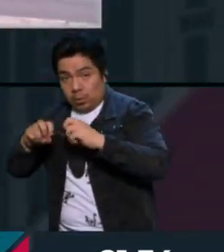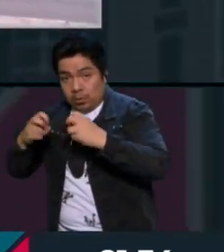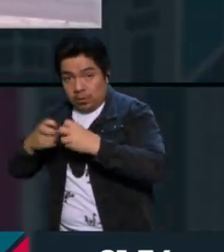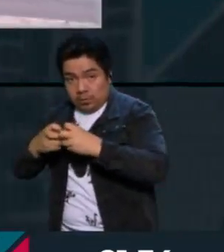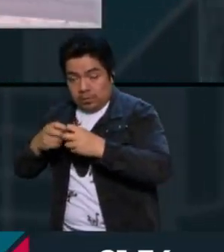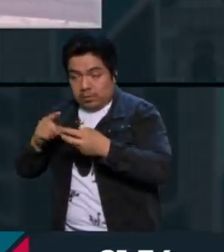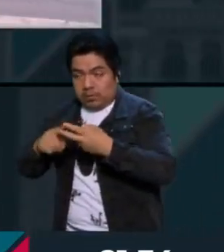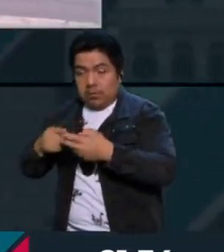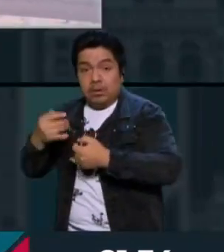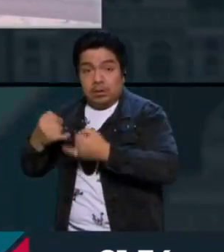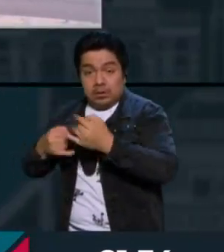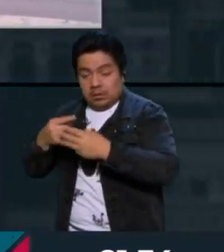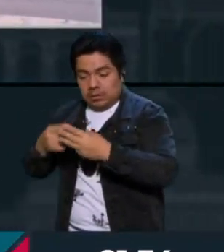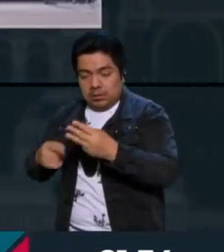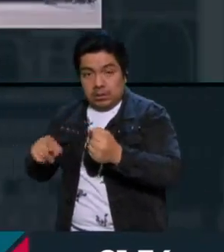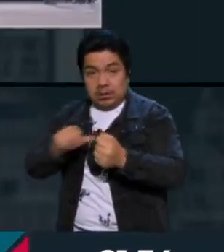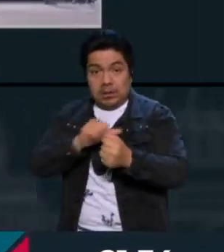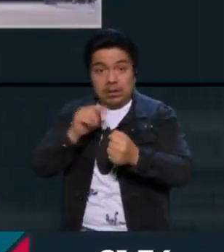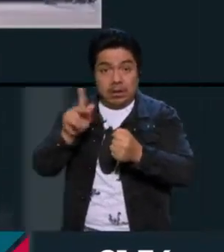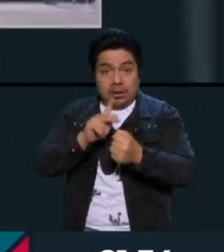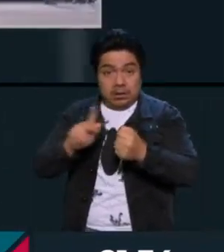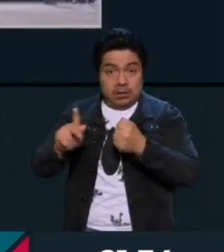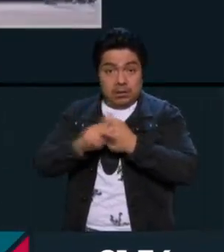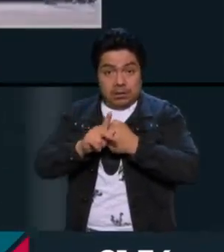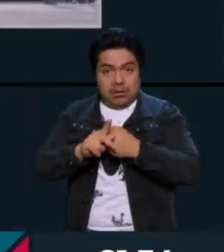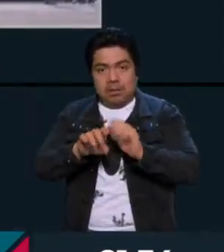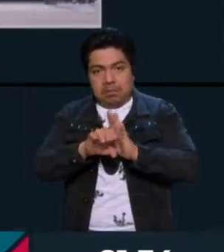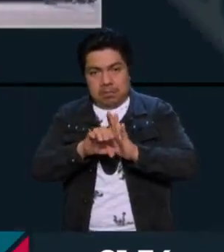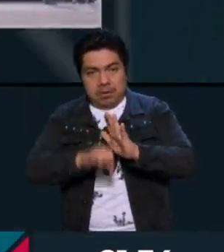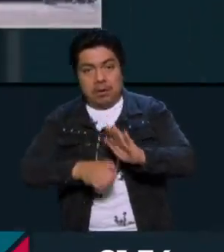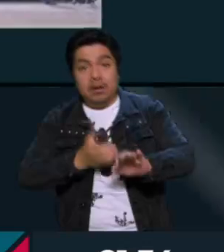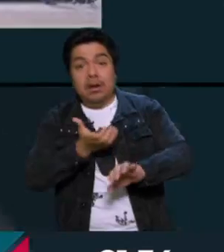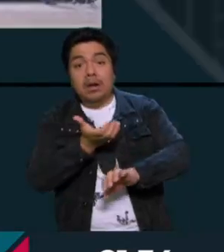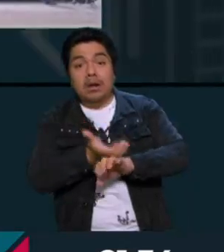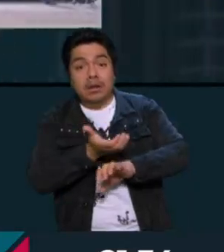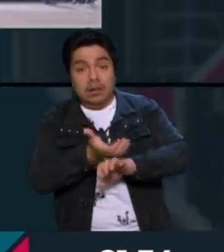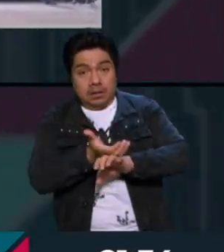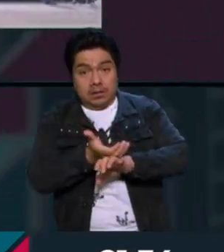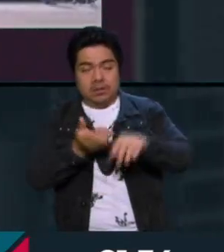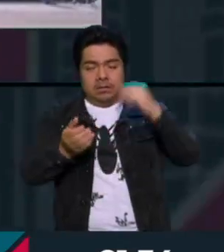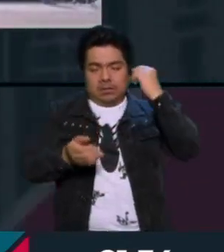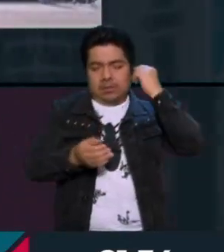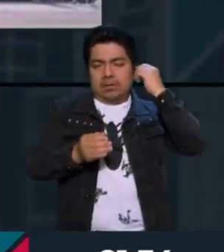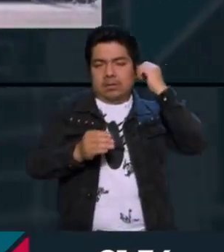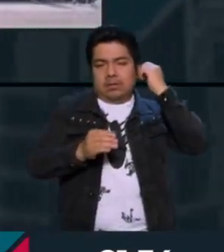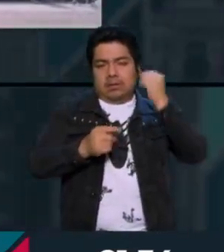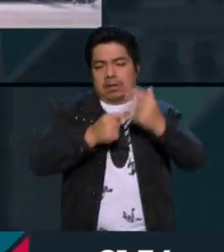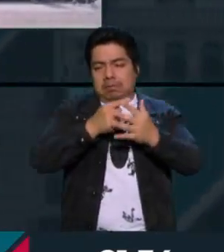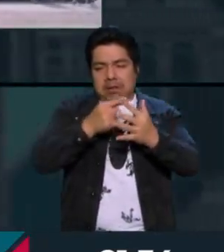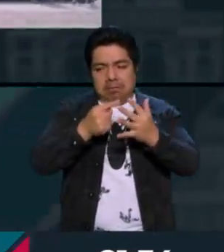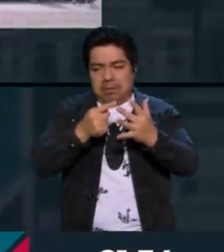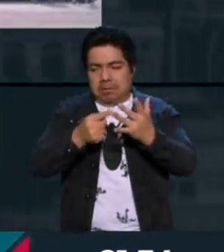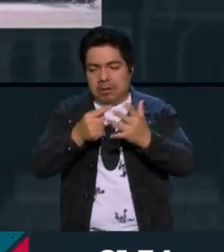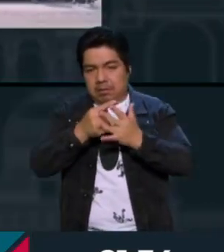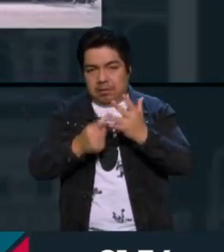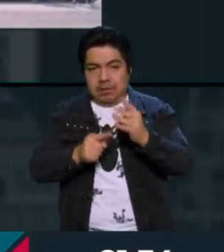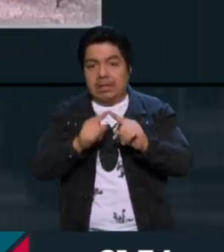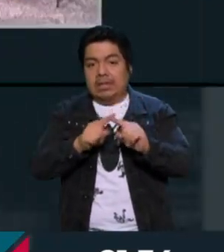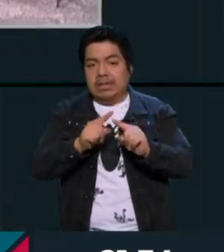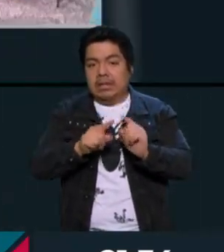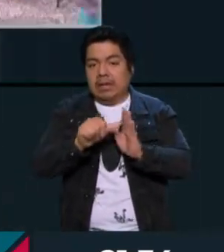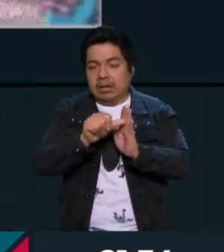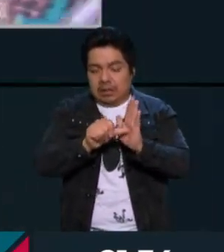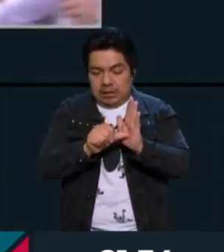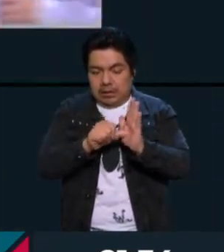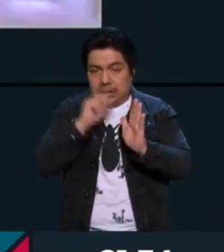de Supremas Cortes de otros países, dentro de ellos de Estados Unidos, han referido en múltiples artículos académicos y